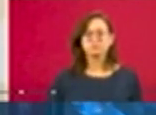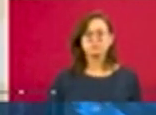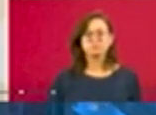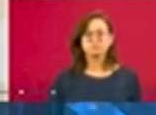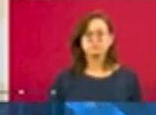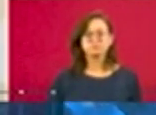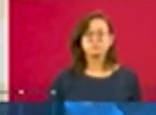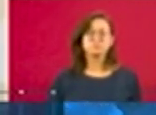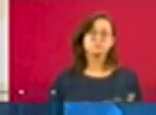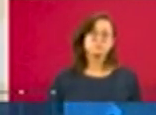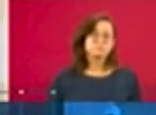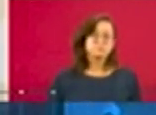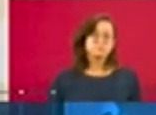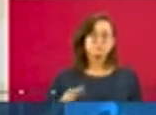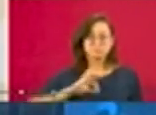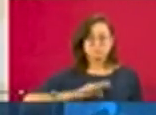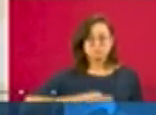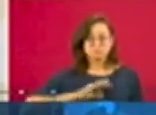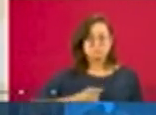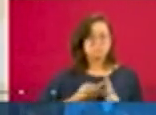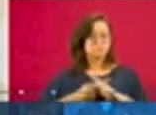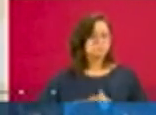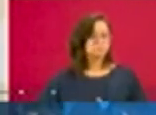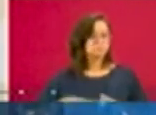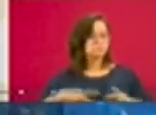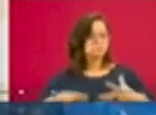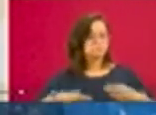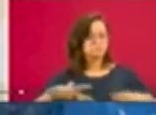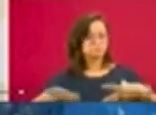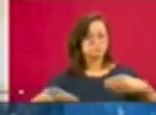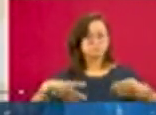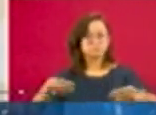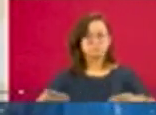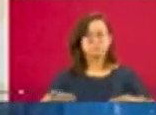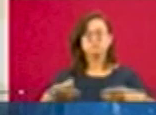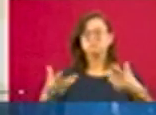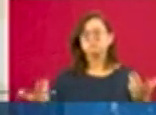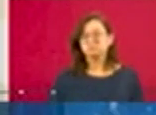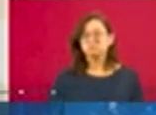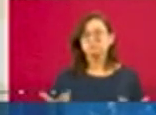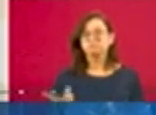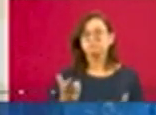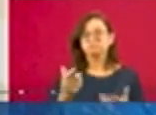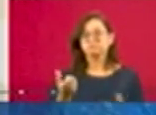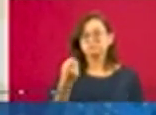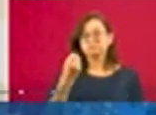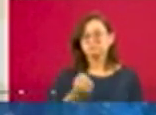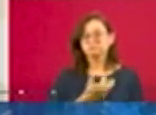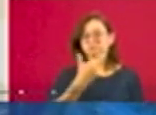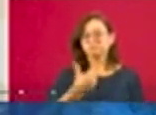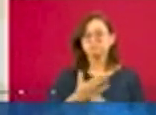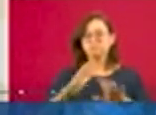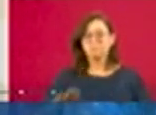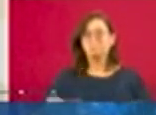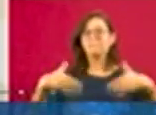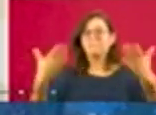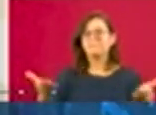los maestros. Sí. Y cada maestro tiene pues su propia formación pedagógica, y